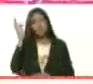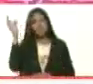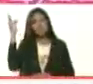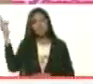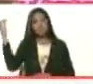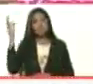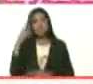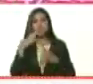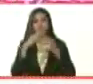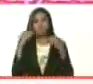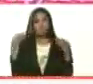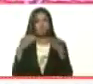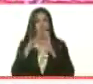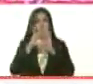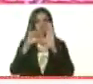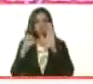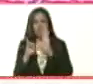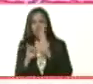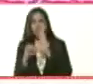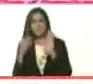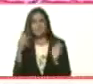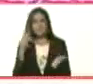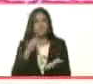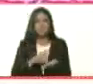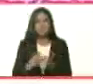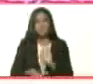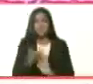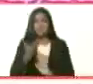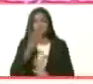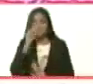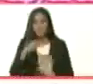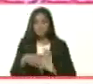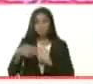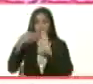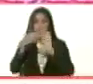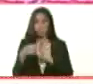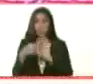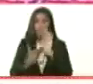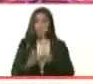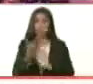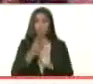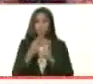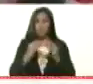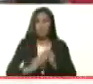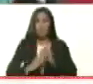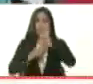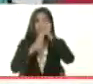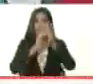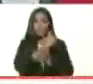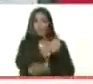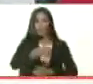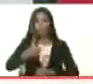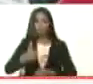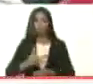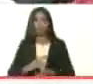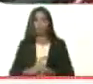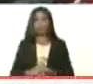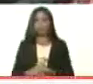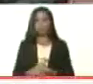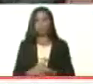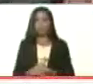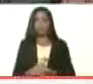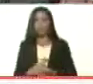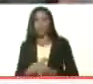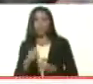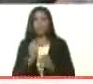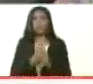Y a todos los constituyentes presentes. Muy importante la unión de los líderes, las lideresas, el trabajo